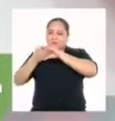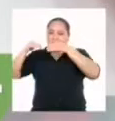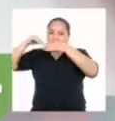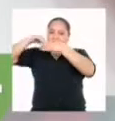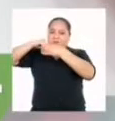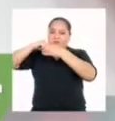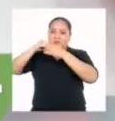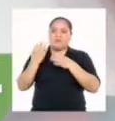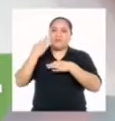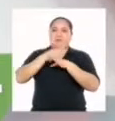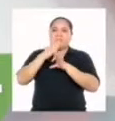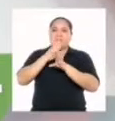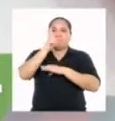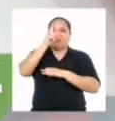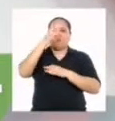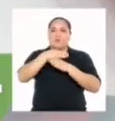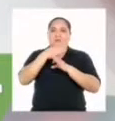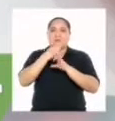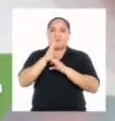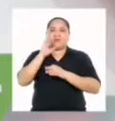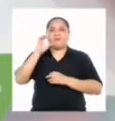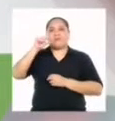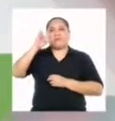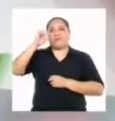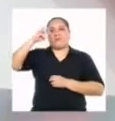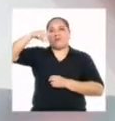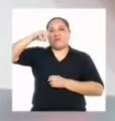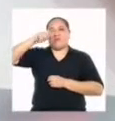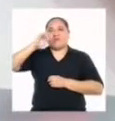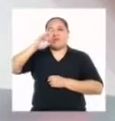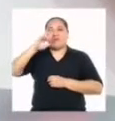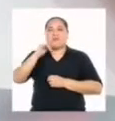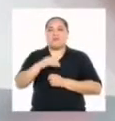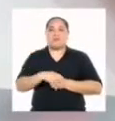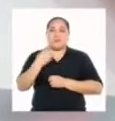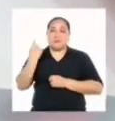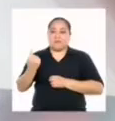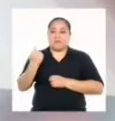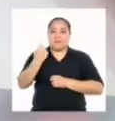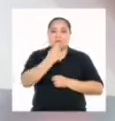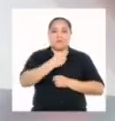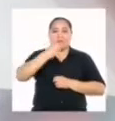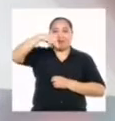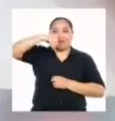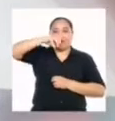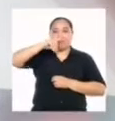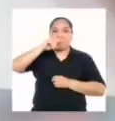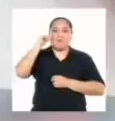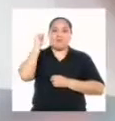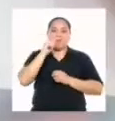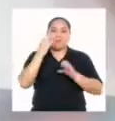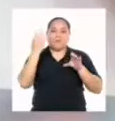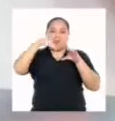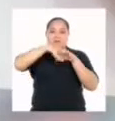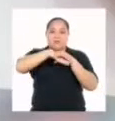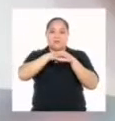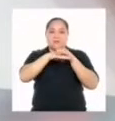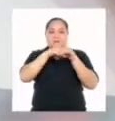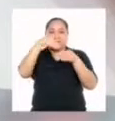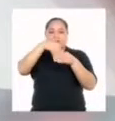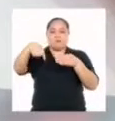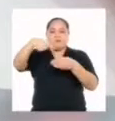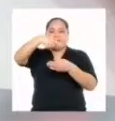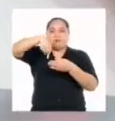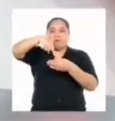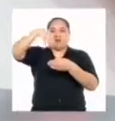dentro de otras con el fin de formar una forma geométrica casi siempre. Cada uno de los módulos posee solapas y bolsillos